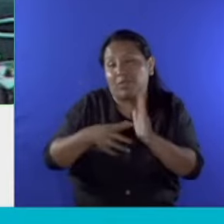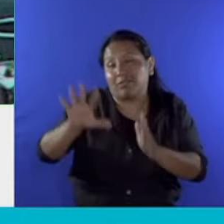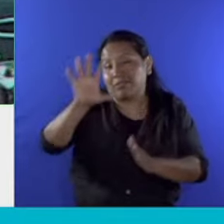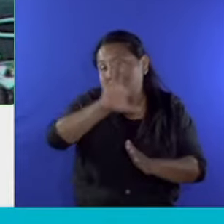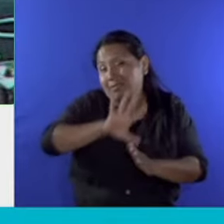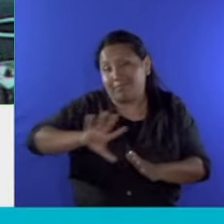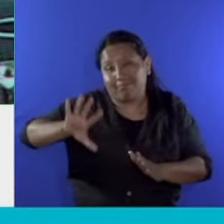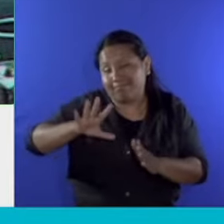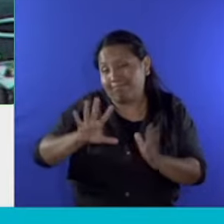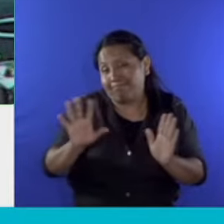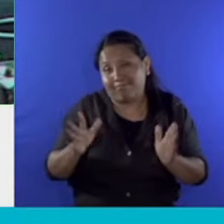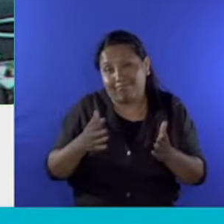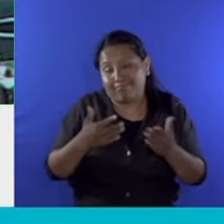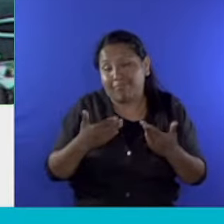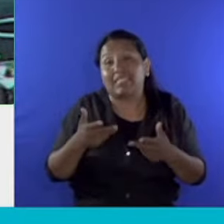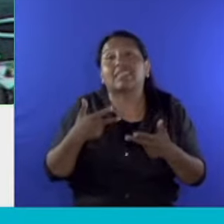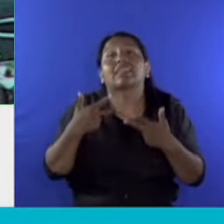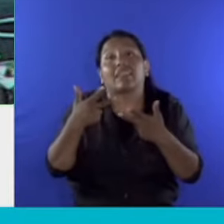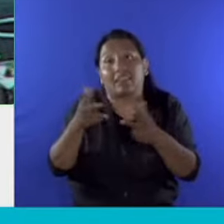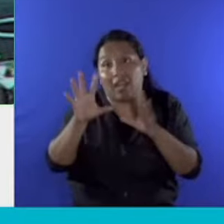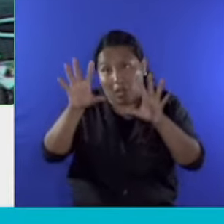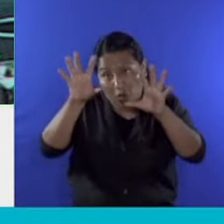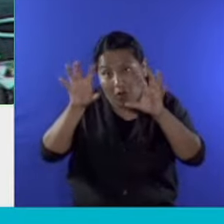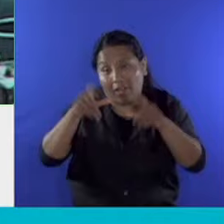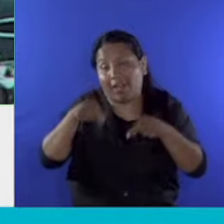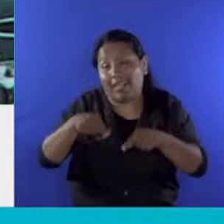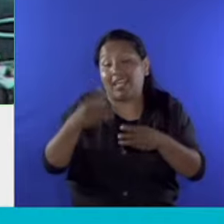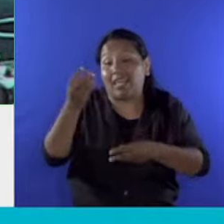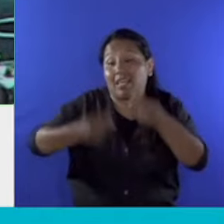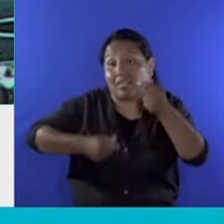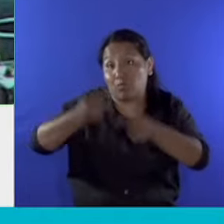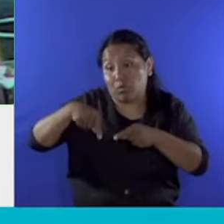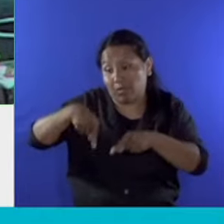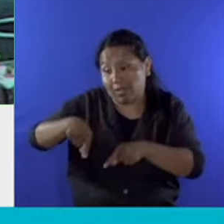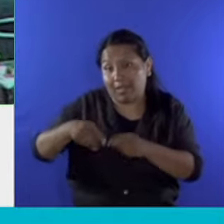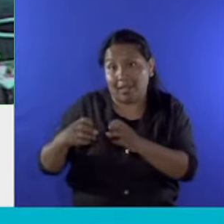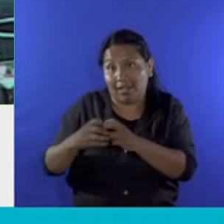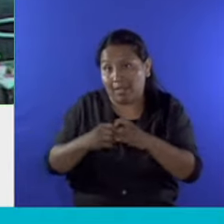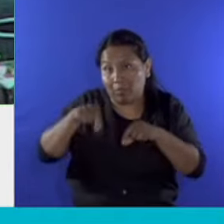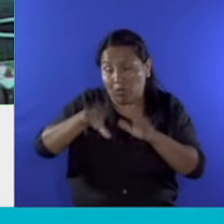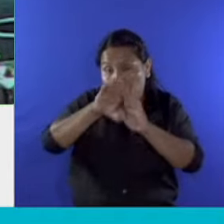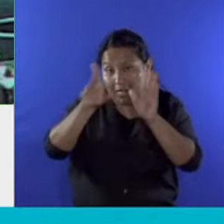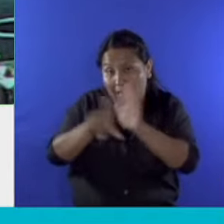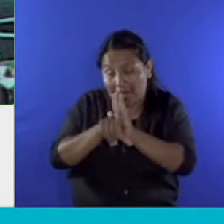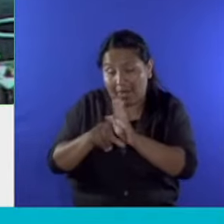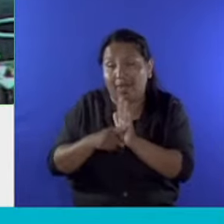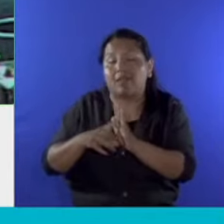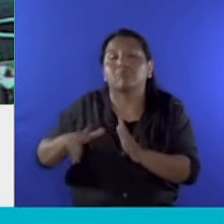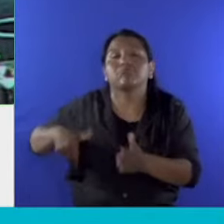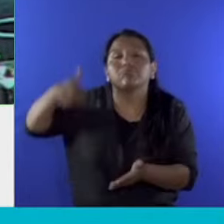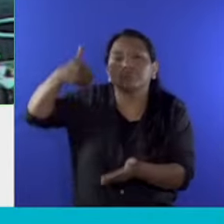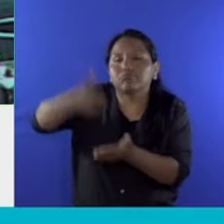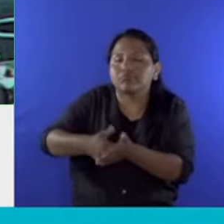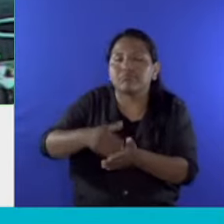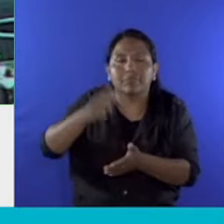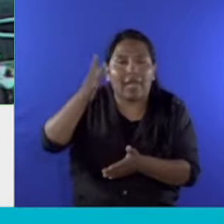de Buenos Aires, y les quiero recordar también que el presupuesto que está en tratamiento en esta legislatura tiene una inversión